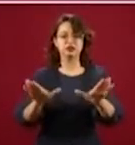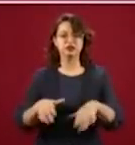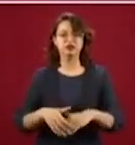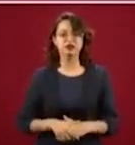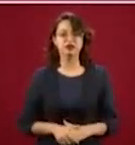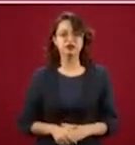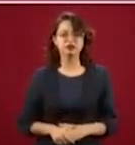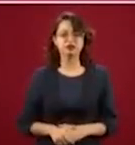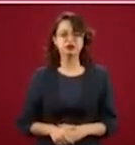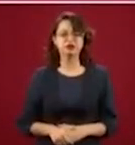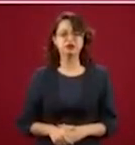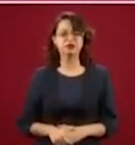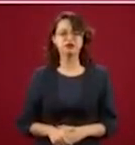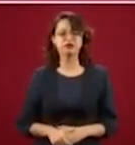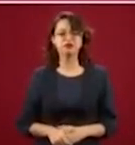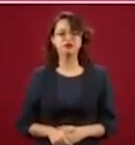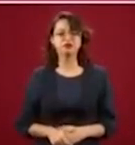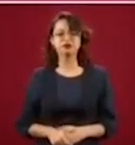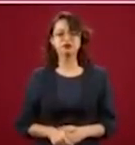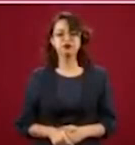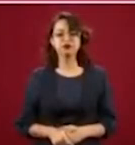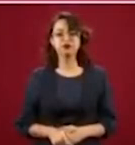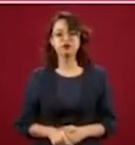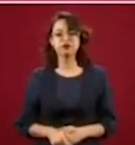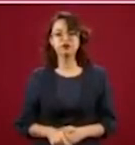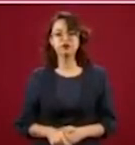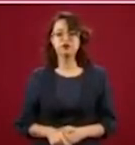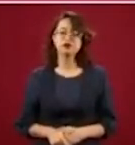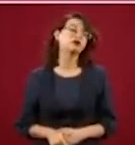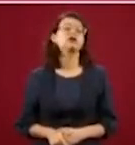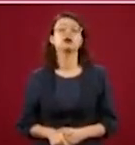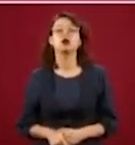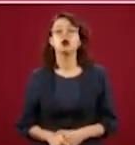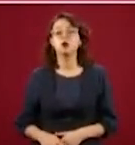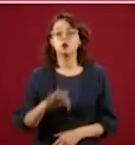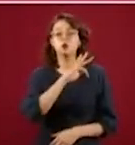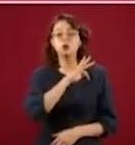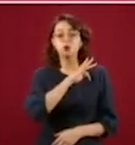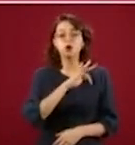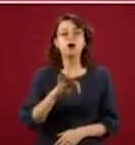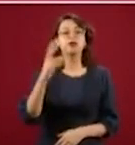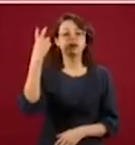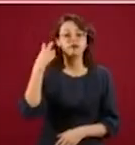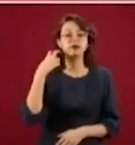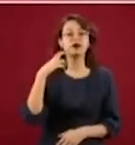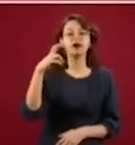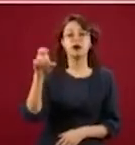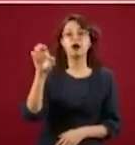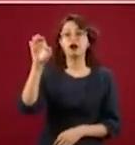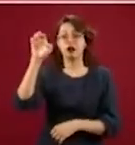que sirven para incluso ir a Europa,